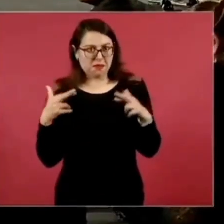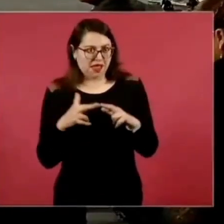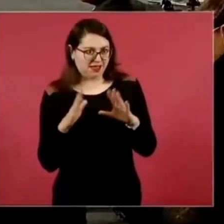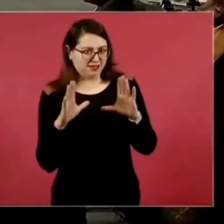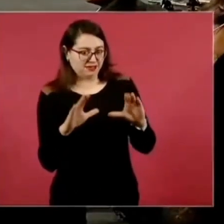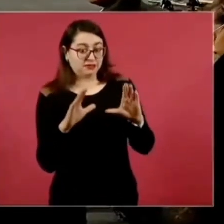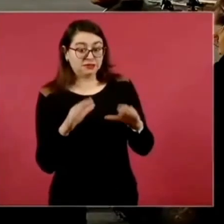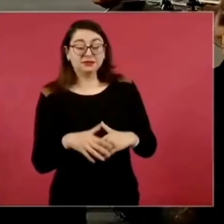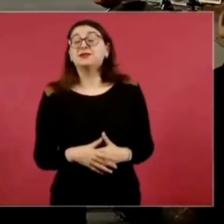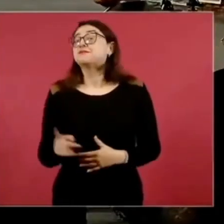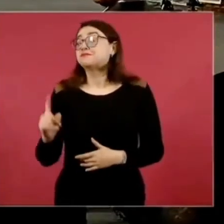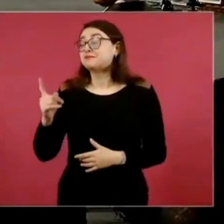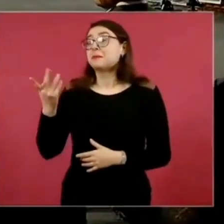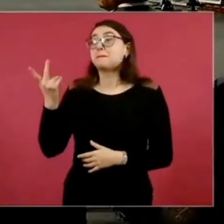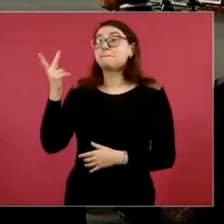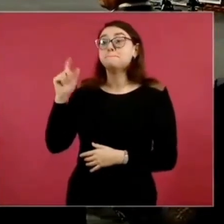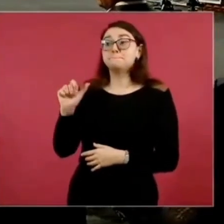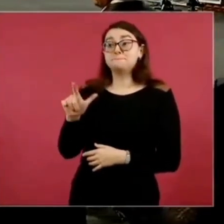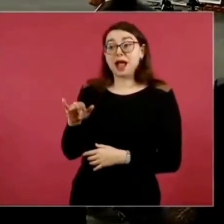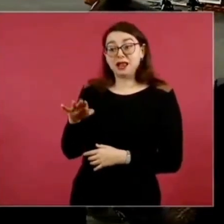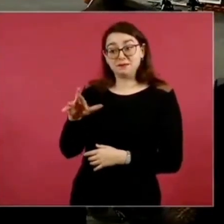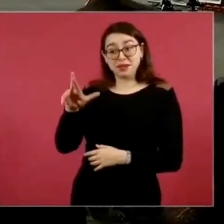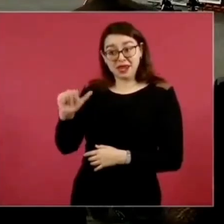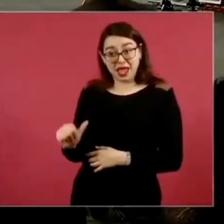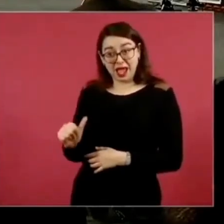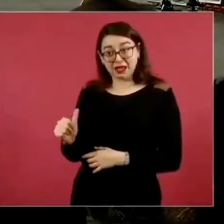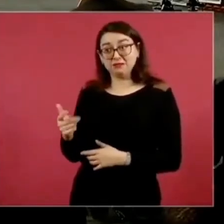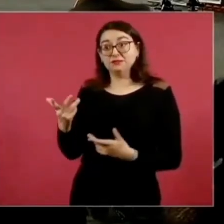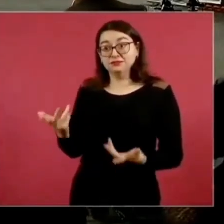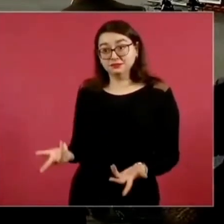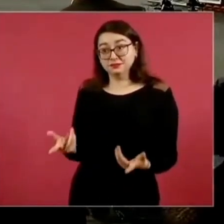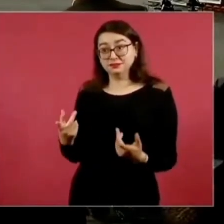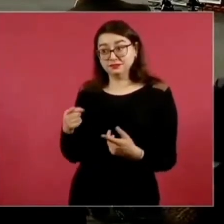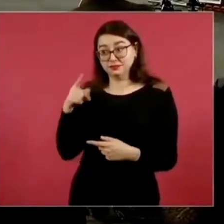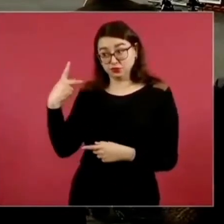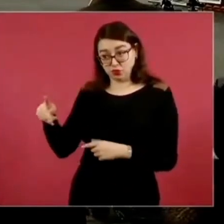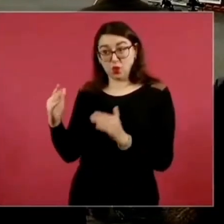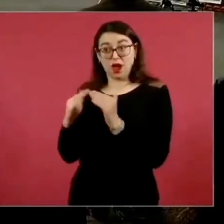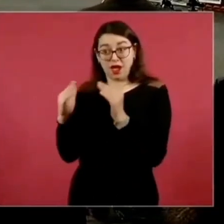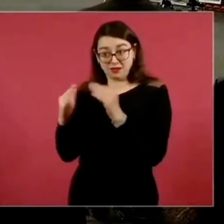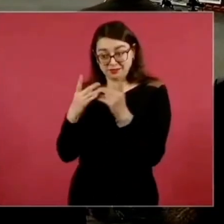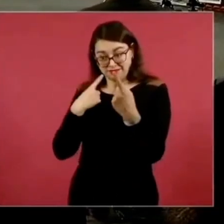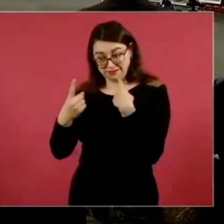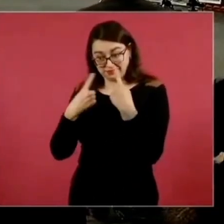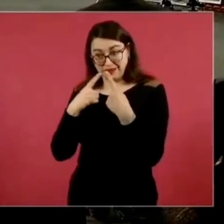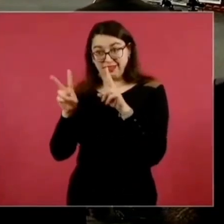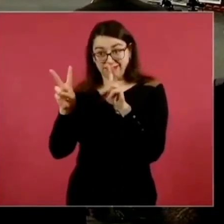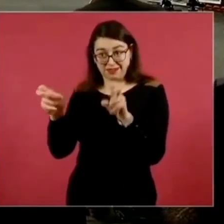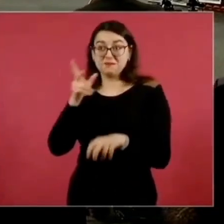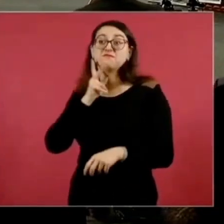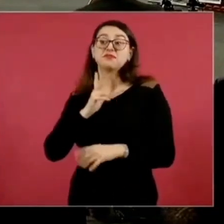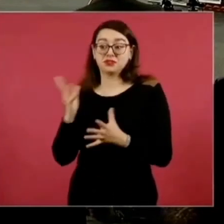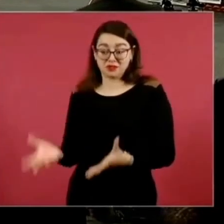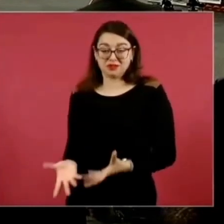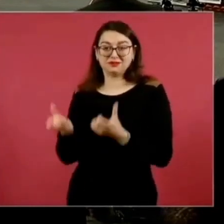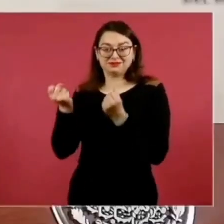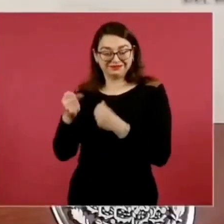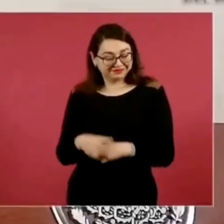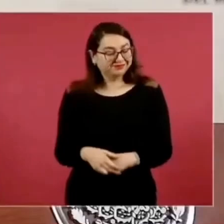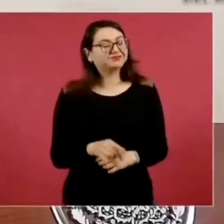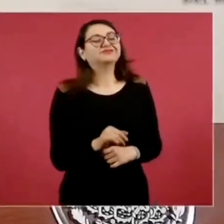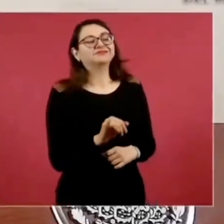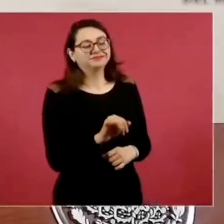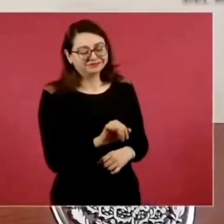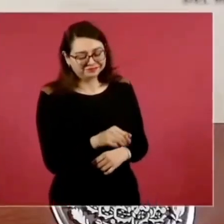esas caminatas, para discutir la expropiación, era su calca. Sí, sí, lo cuenta el general, que sí, antes de la